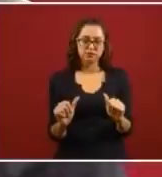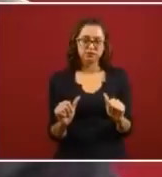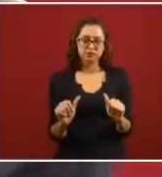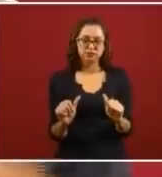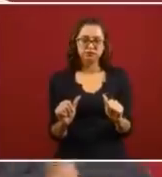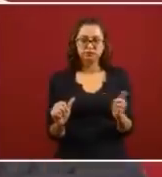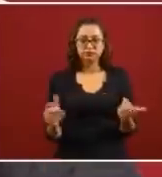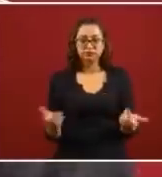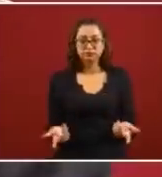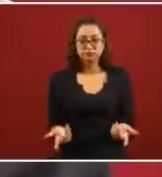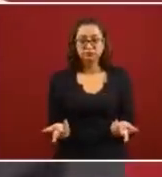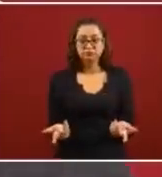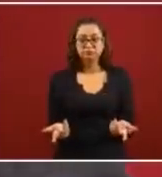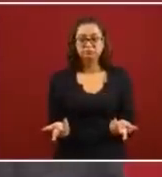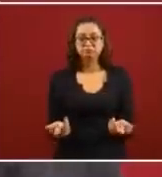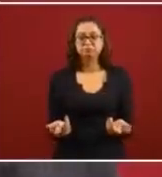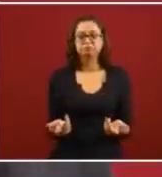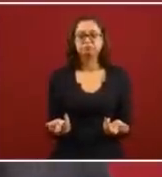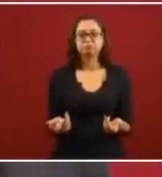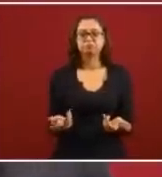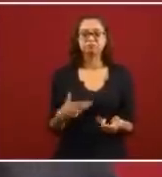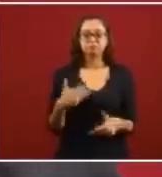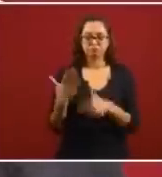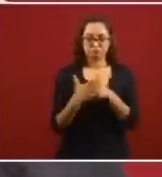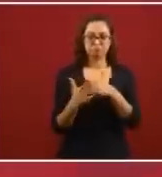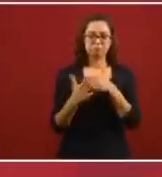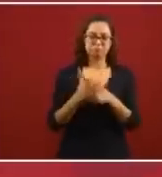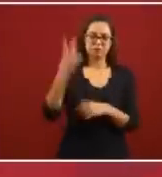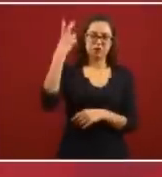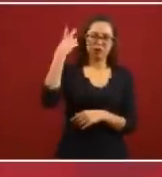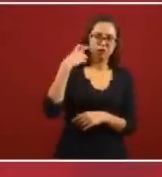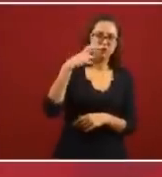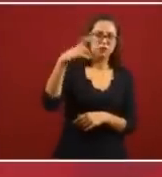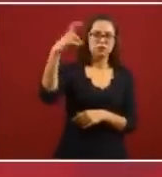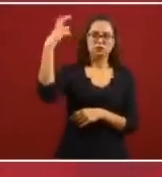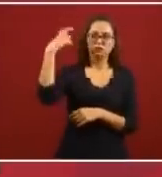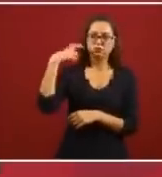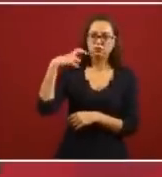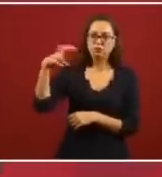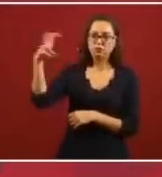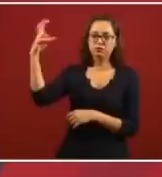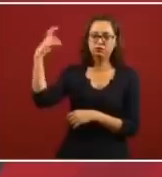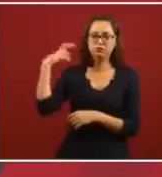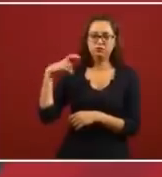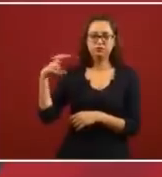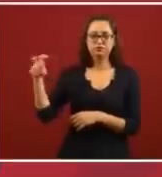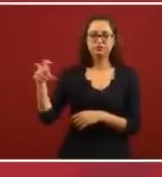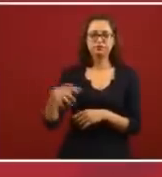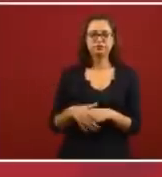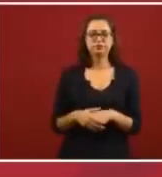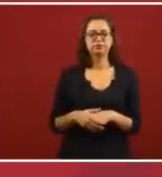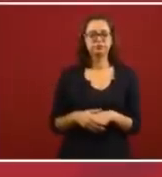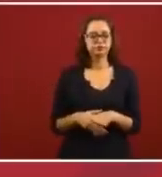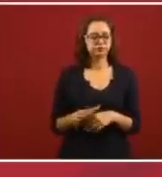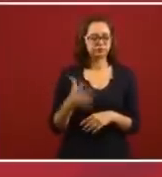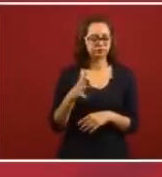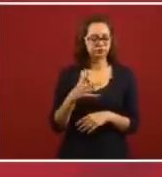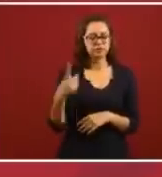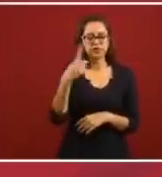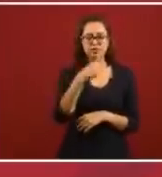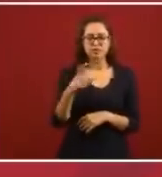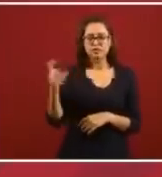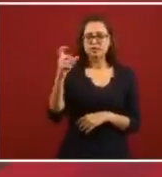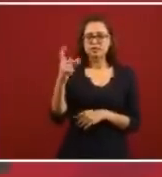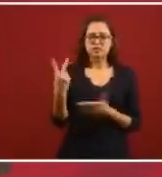Entonces, para eso es esta gira. Vamos a llevar a cabo como 100 actos